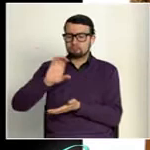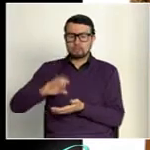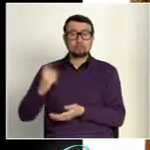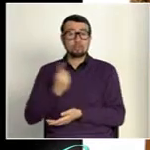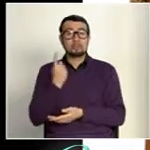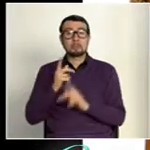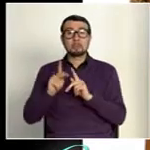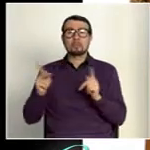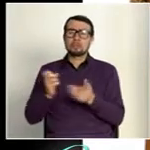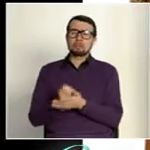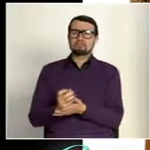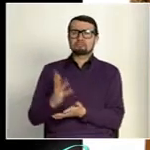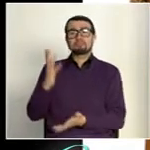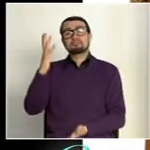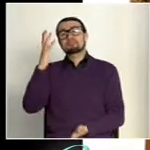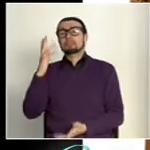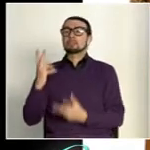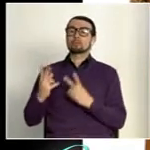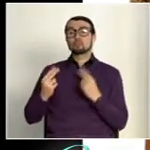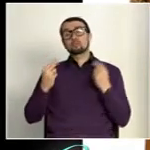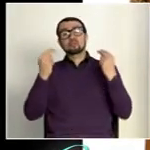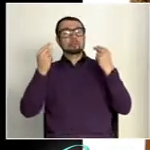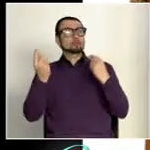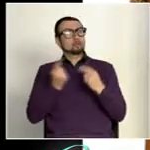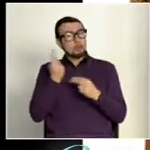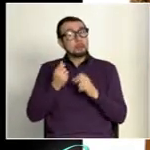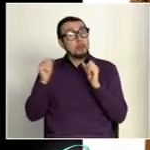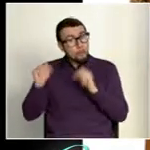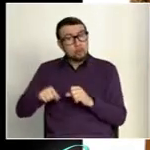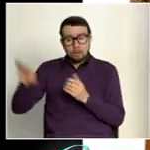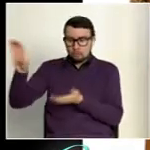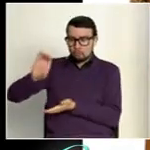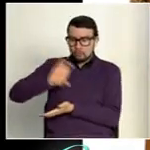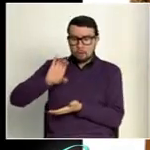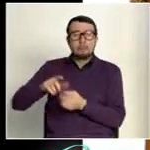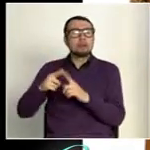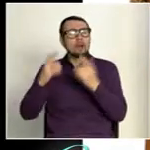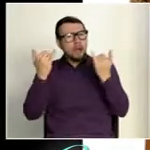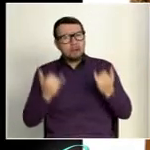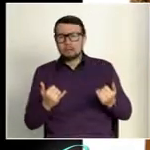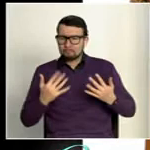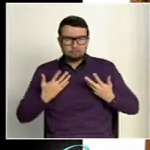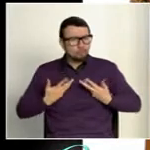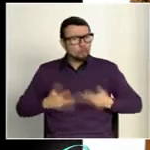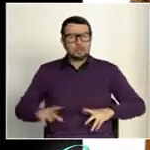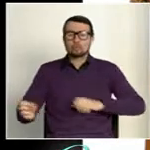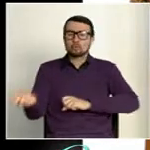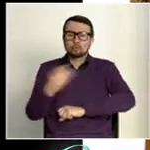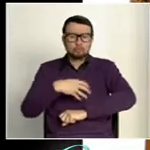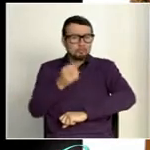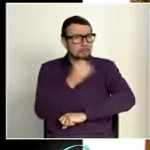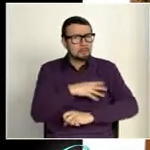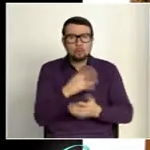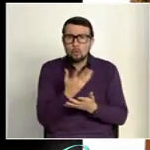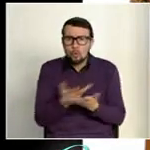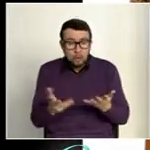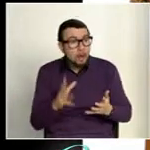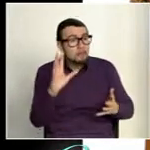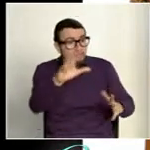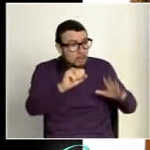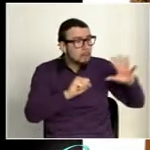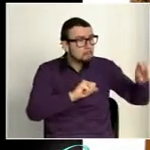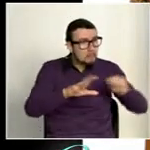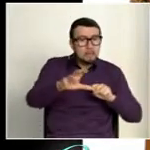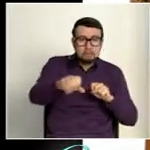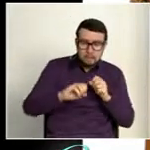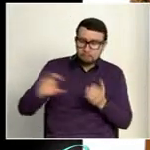que tenía mucho dinero para poder consumirlas. Hoy al día la tenemos en cualquier despensa, la tenemos en cualquier tienda naturista y tenemos que entender